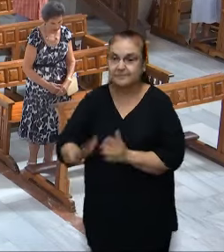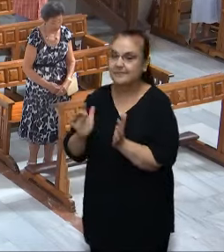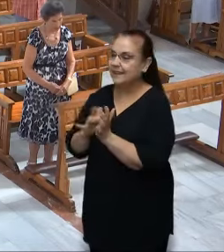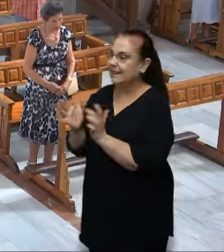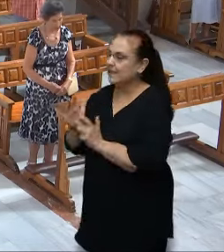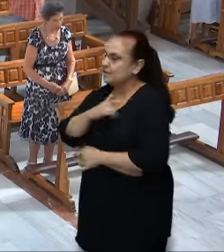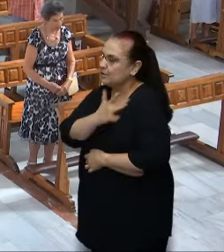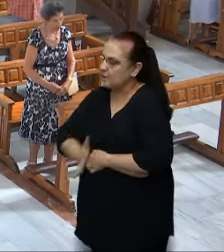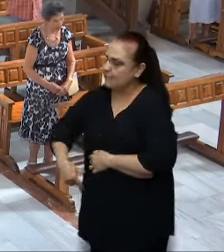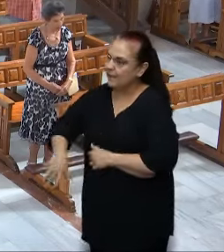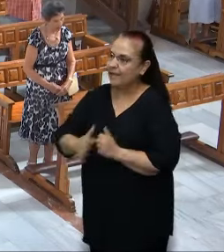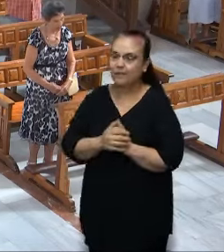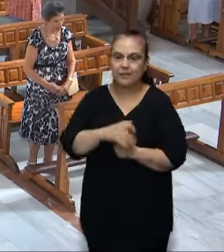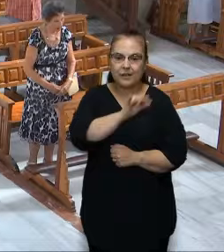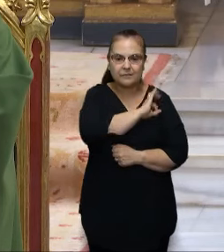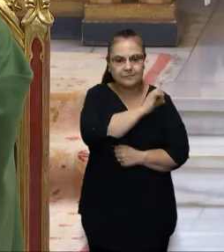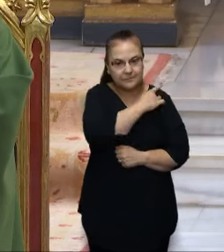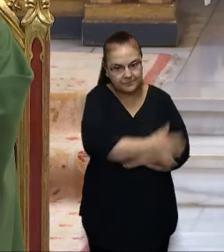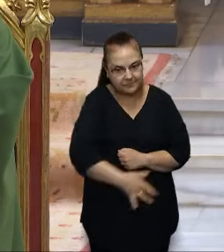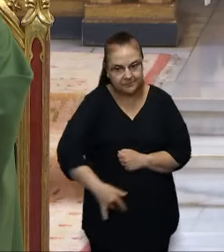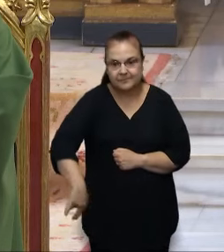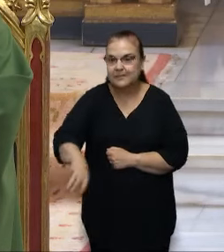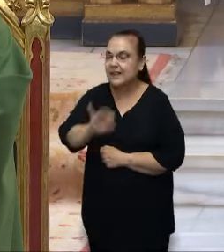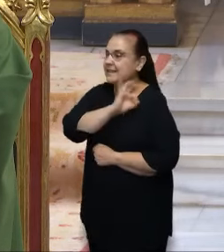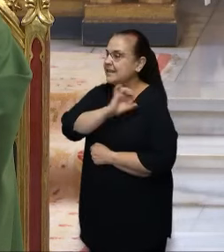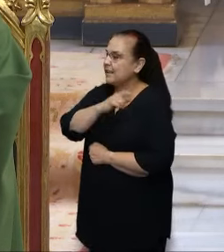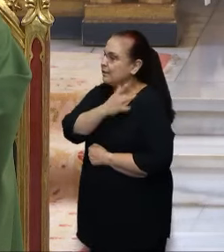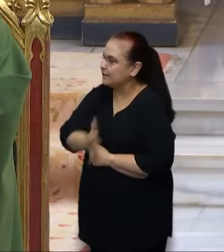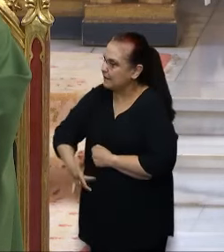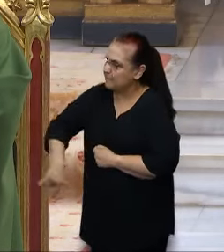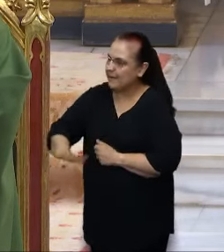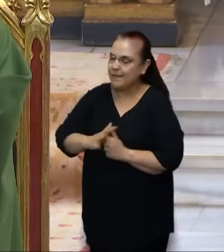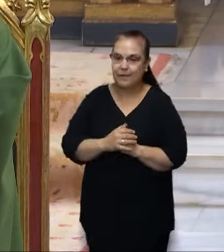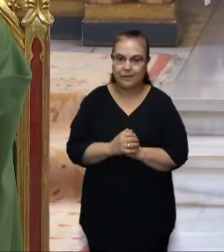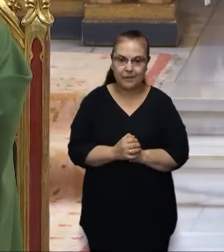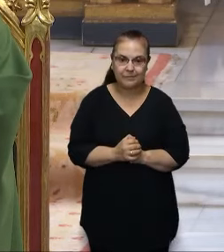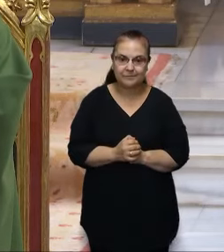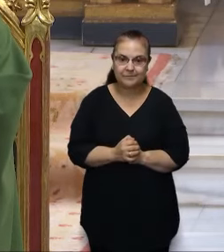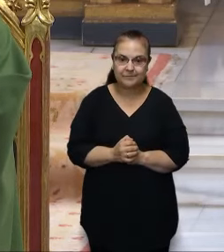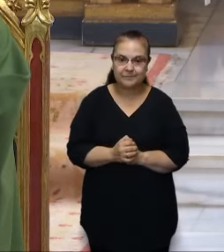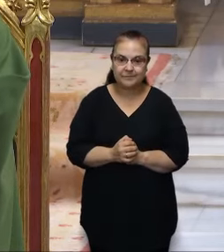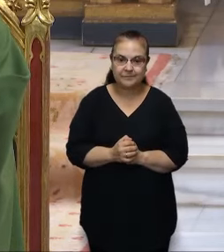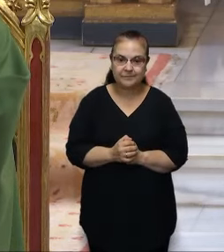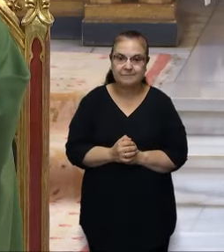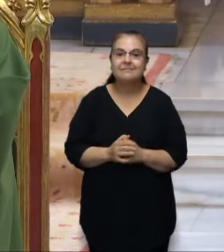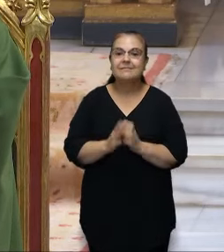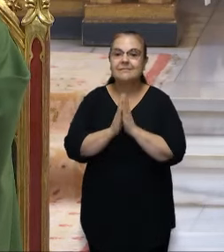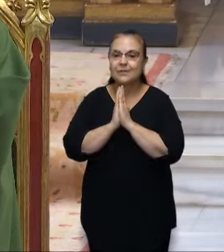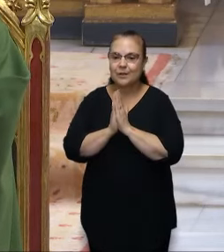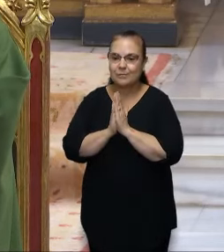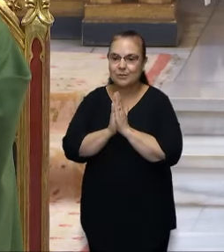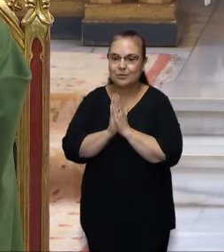ten piedad Señor ten piedad